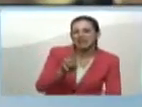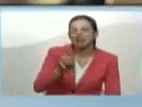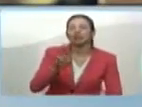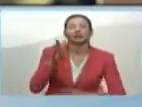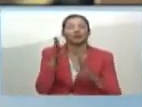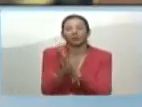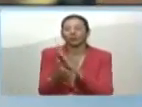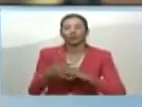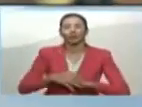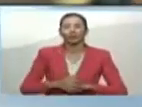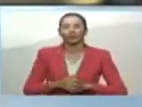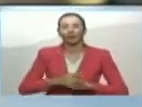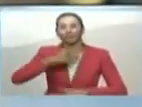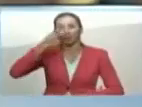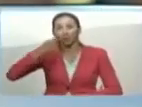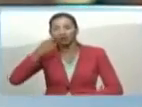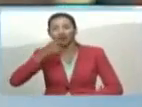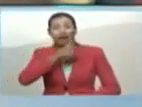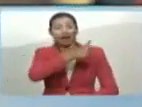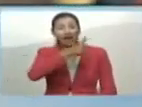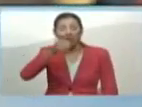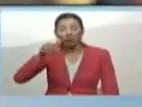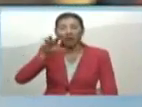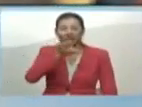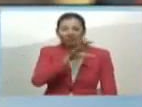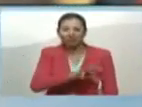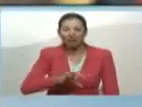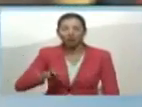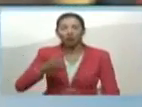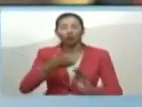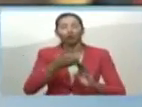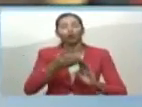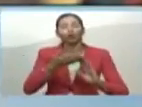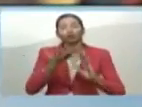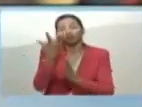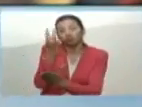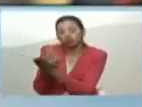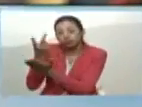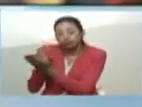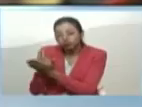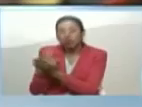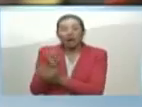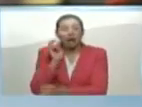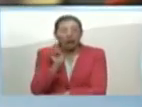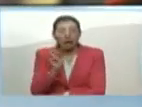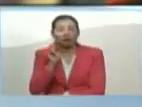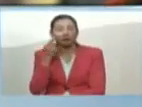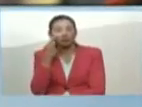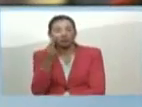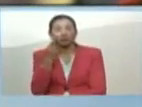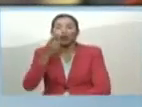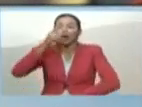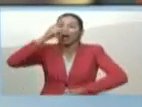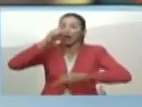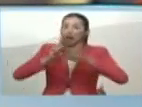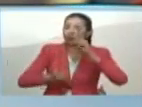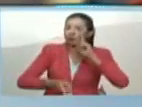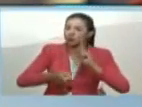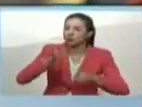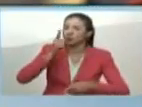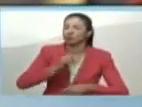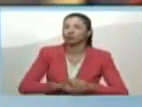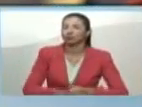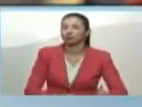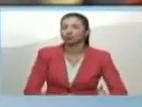han ejecutado en cada uno de los territorios comunales, donde nosotros pues algunos debemos, y